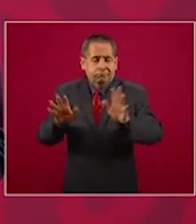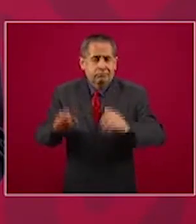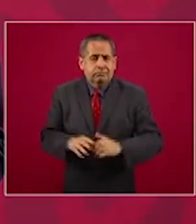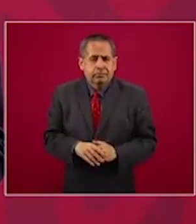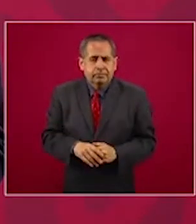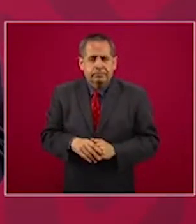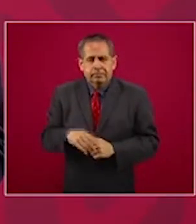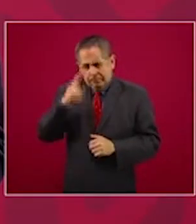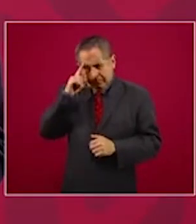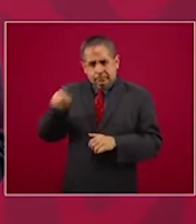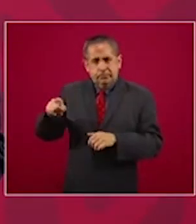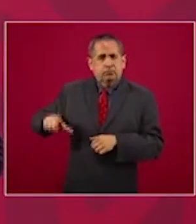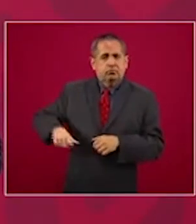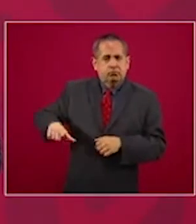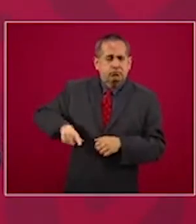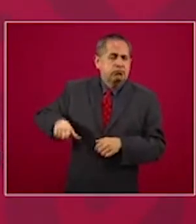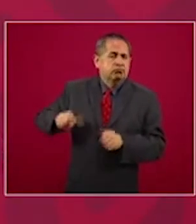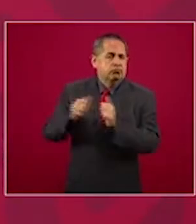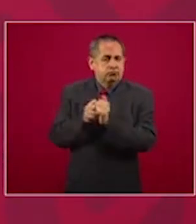con el gobierno